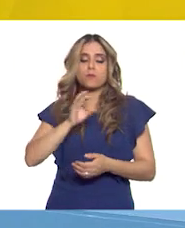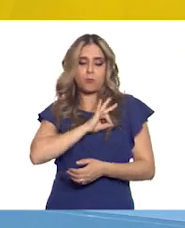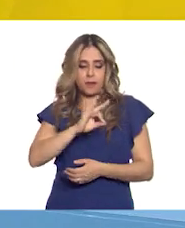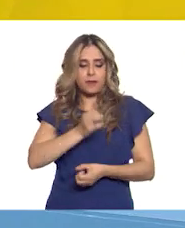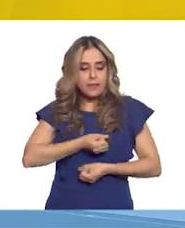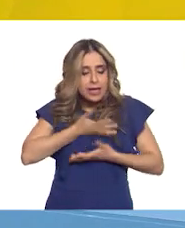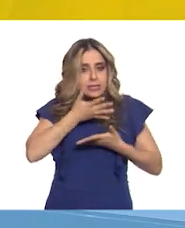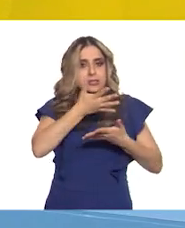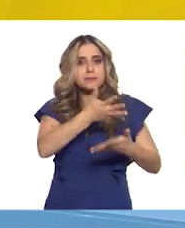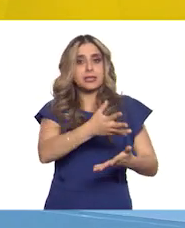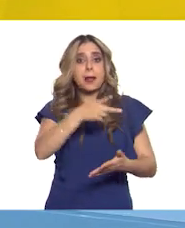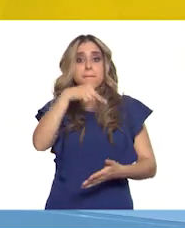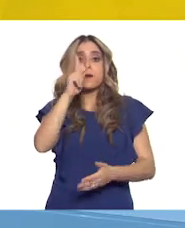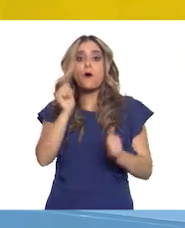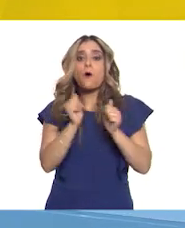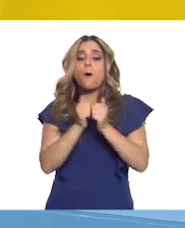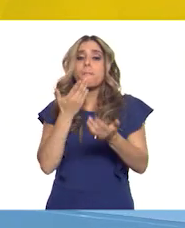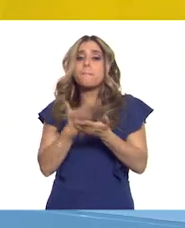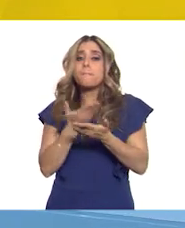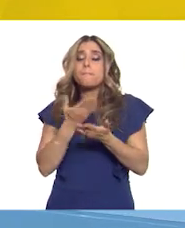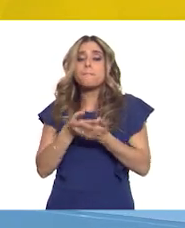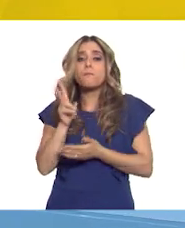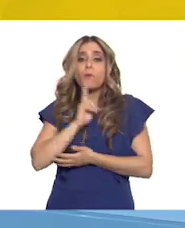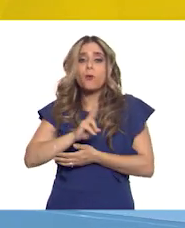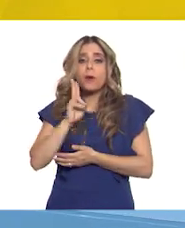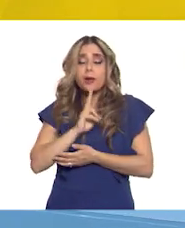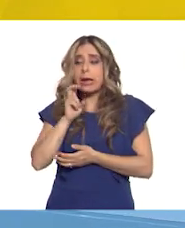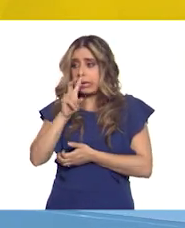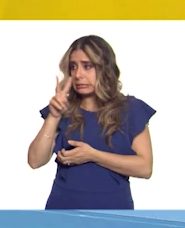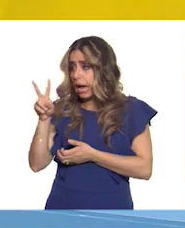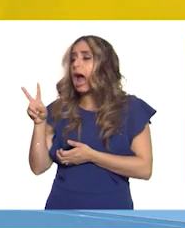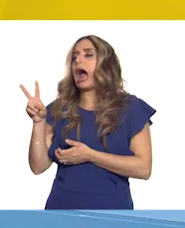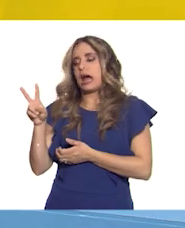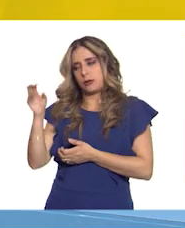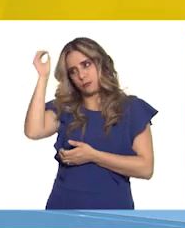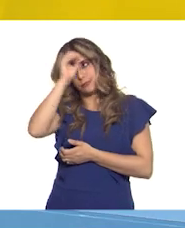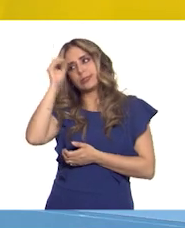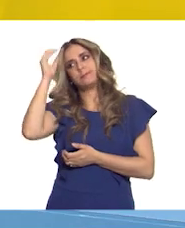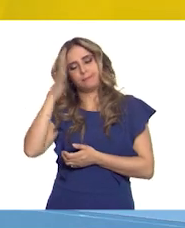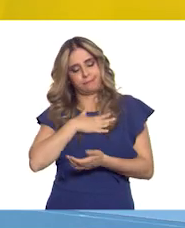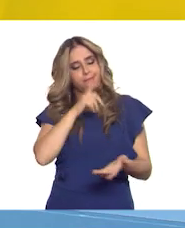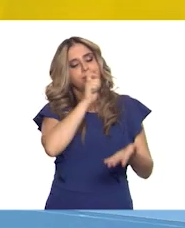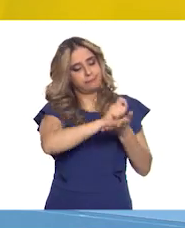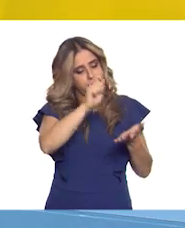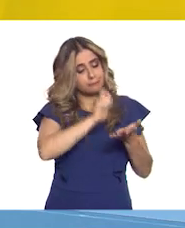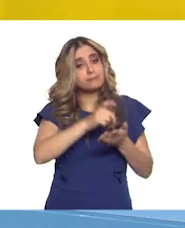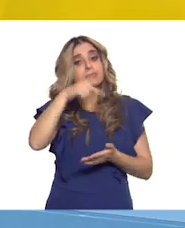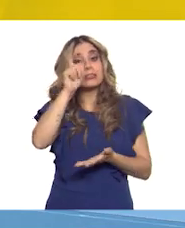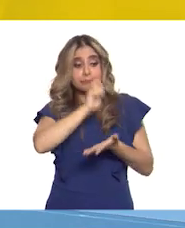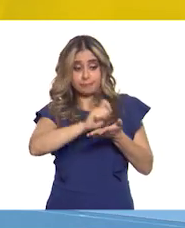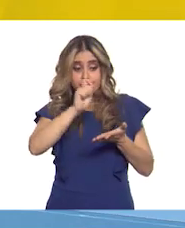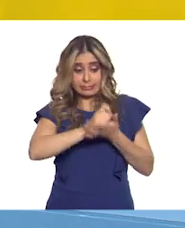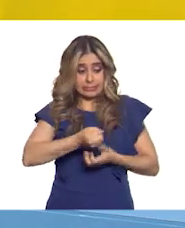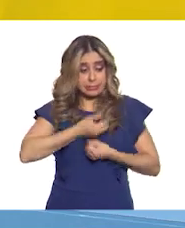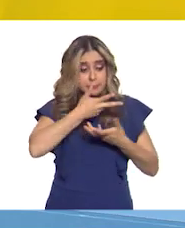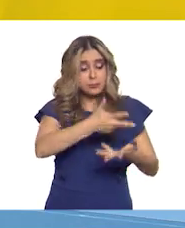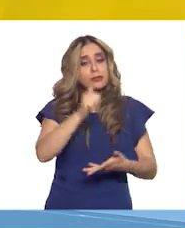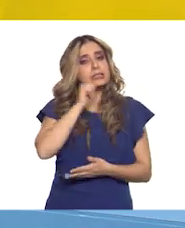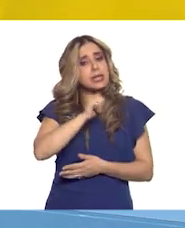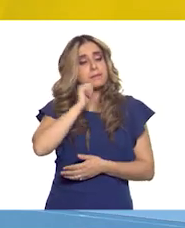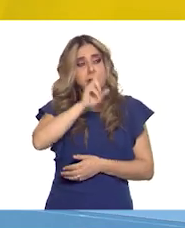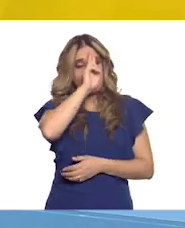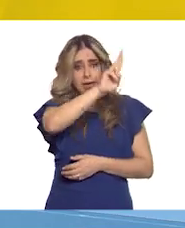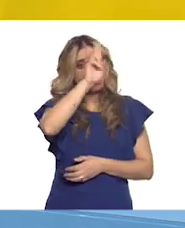ellos, defendiendo lo que queramos comunicar, pero siempre manteniendo una actitud de respeto por el otro.